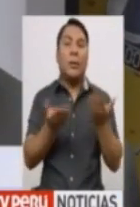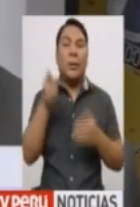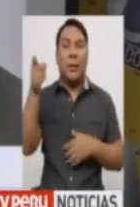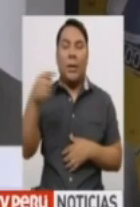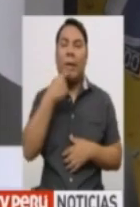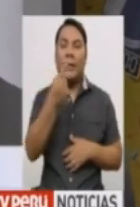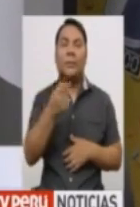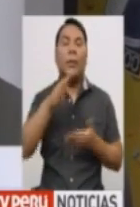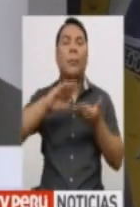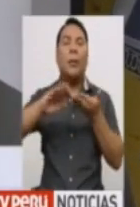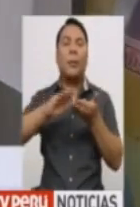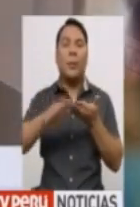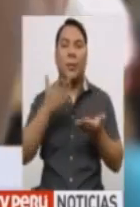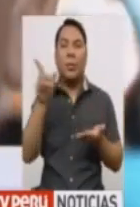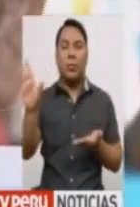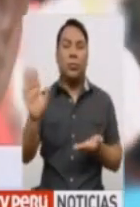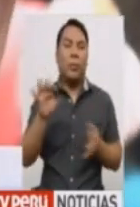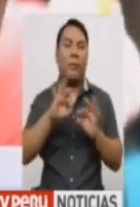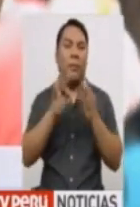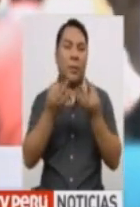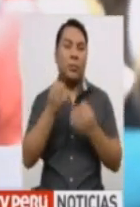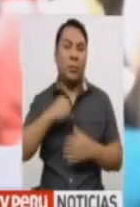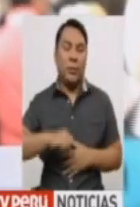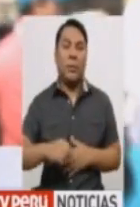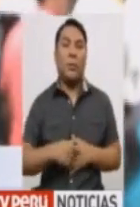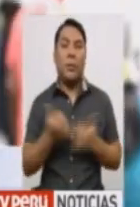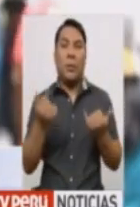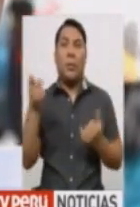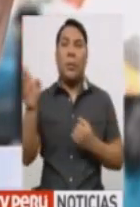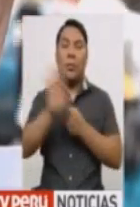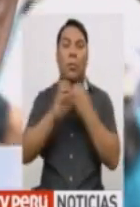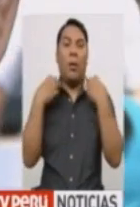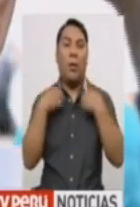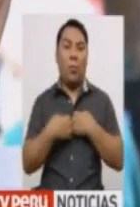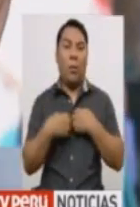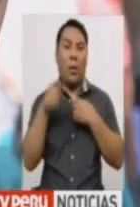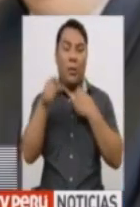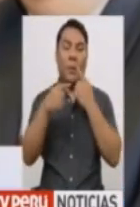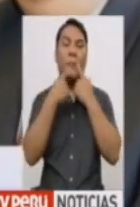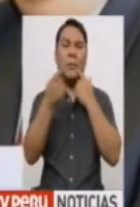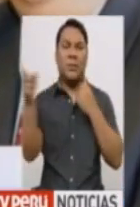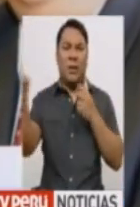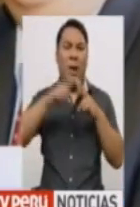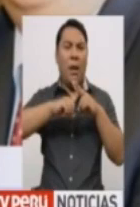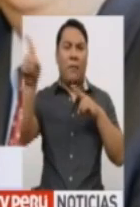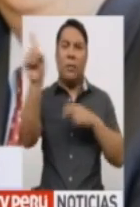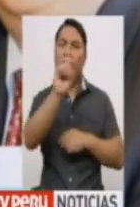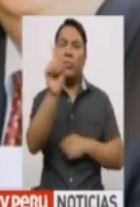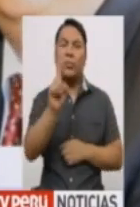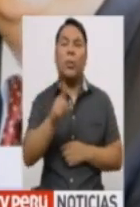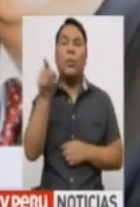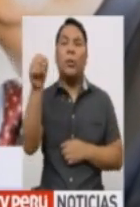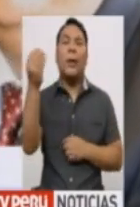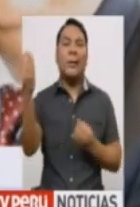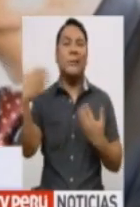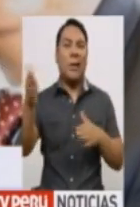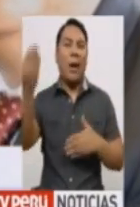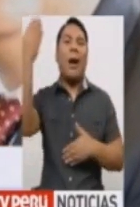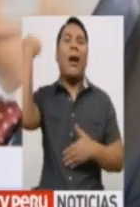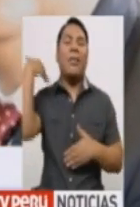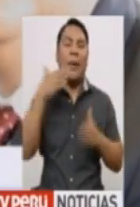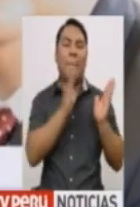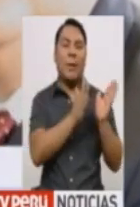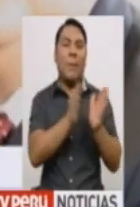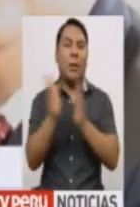el perdón que él ha mencionado. La defensa legal descartó que su patrocinado haya fugado al exterior debido a que su viaje a los Estados